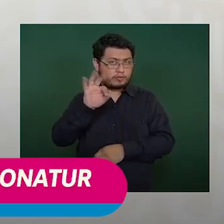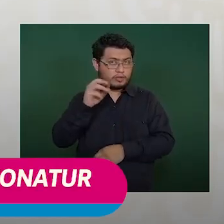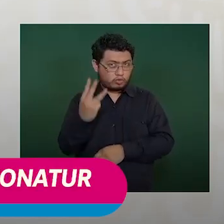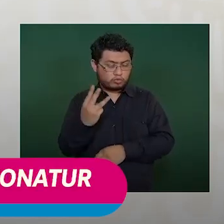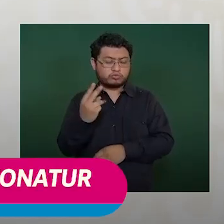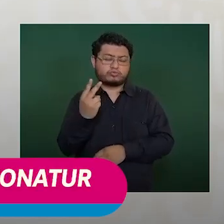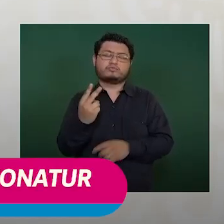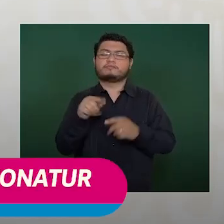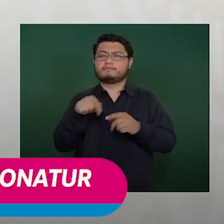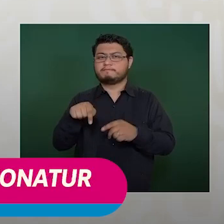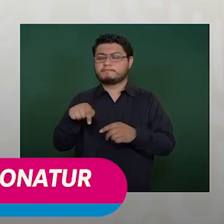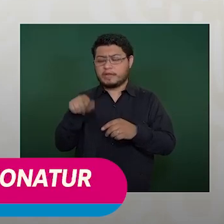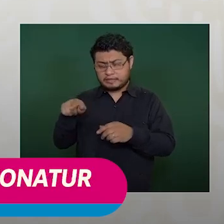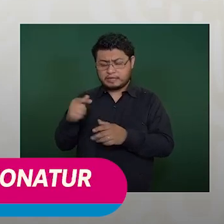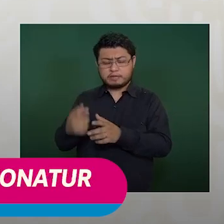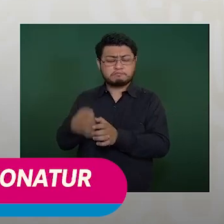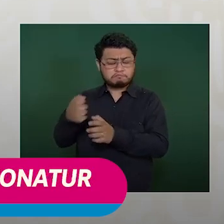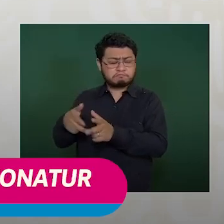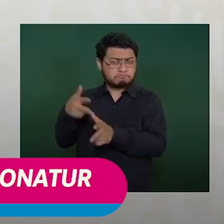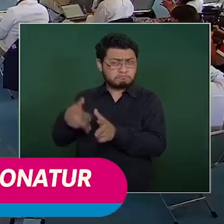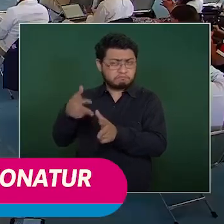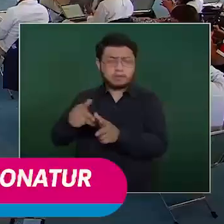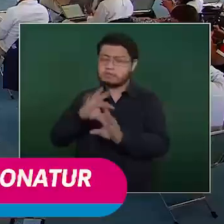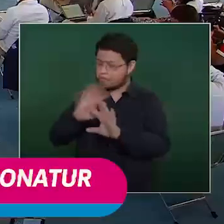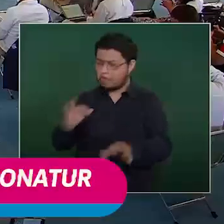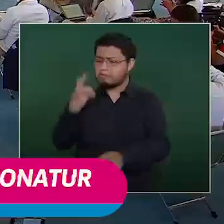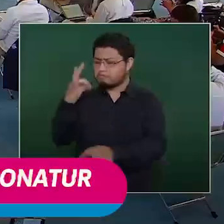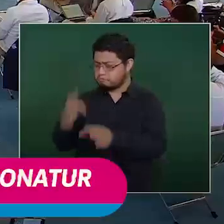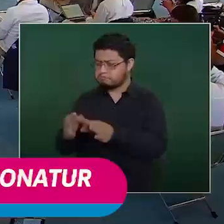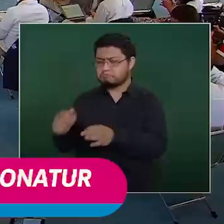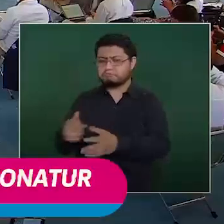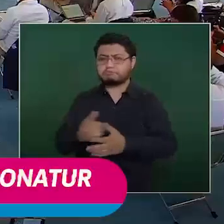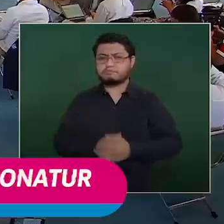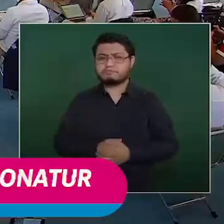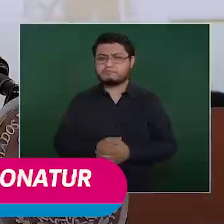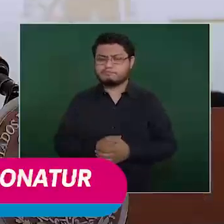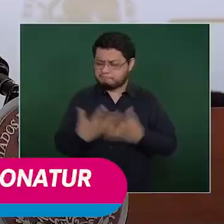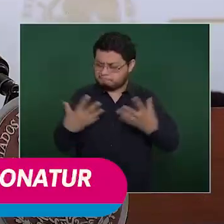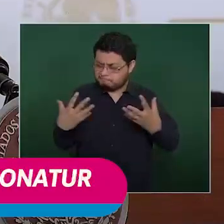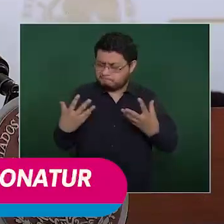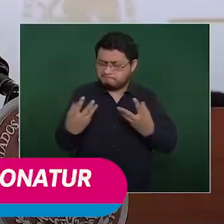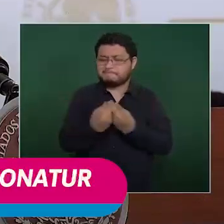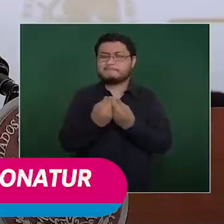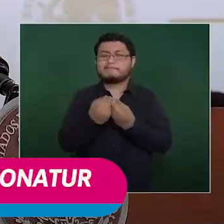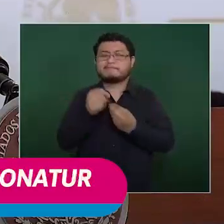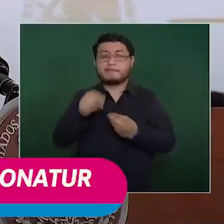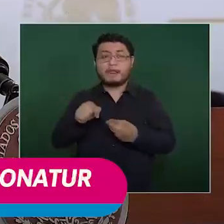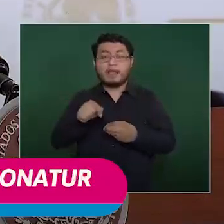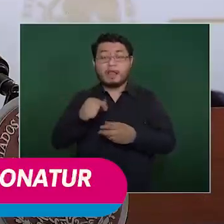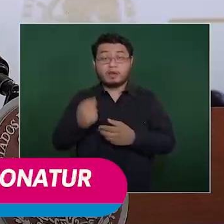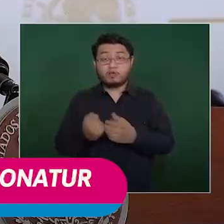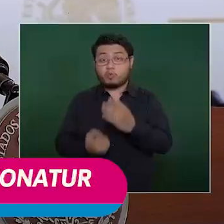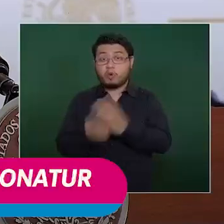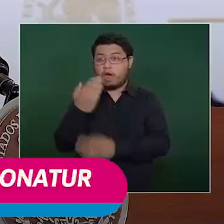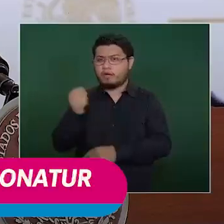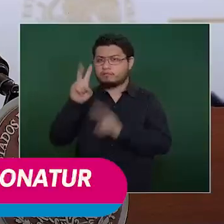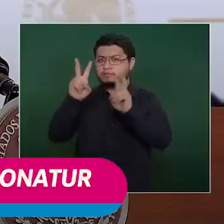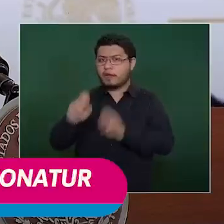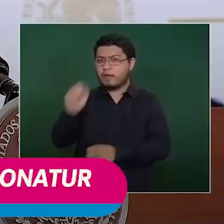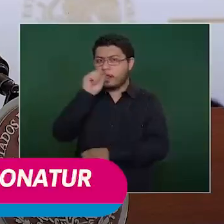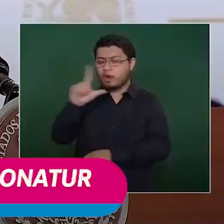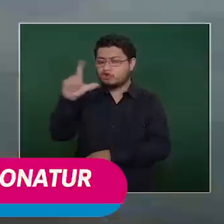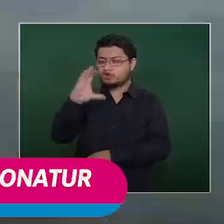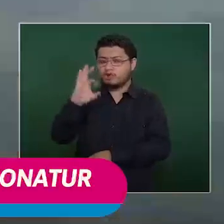que con el tren en marcha. En suma, con las nuevas obras, la oferta de energía eléctrica de la Comisión